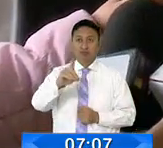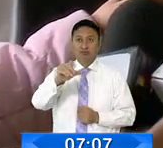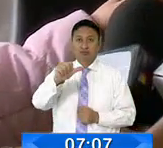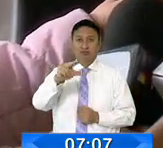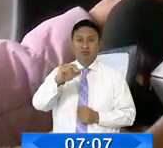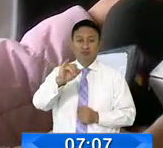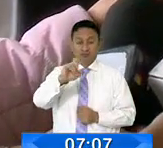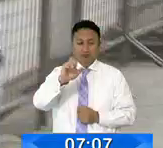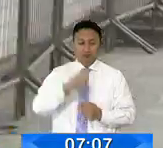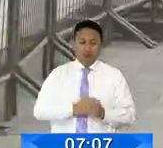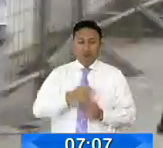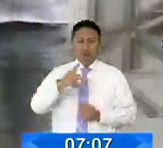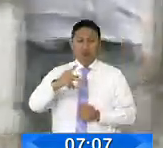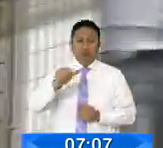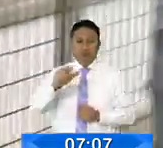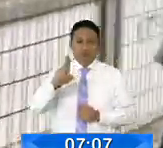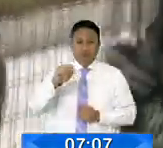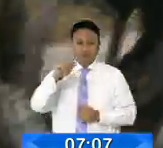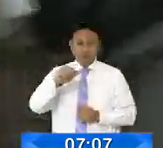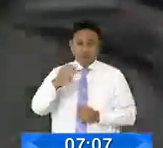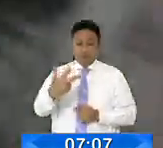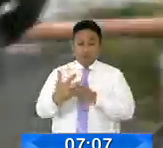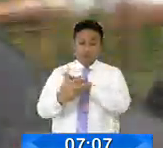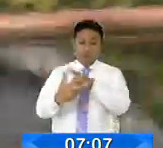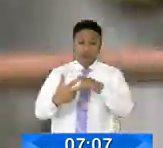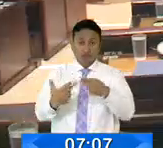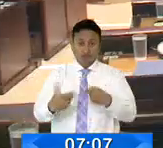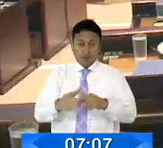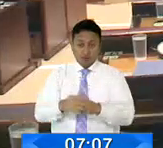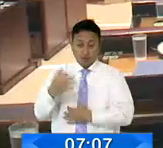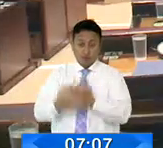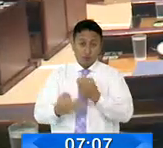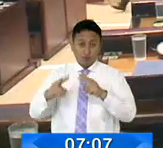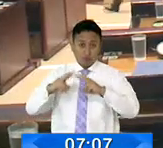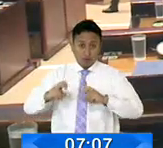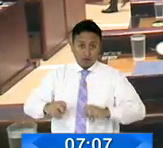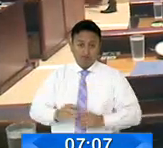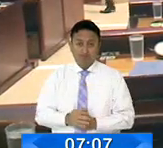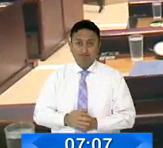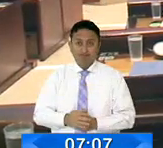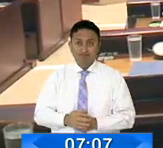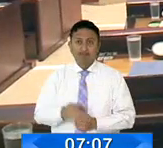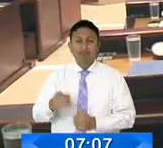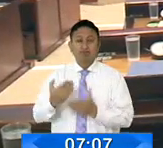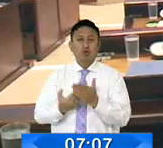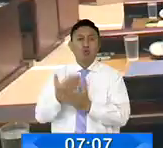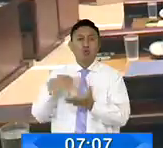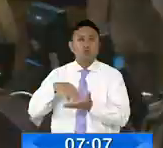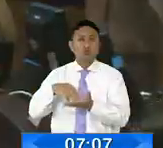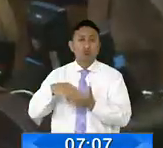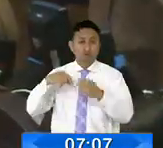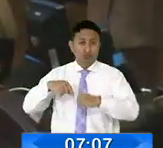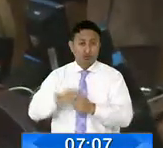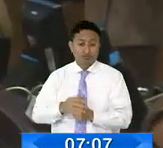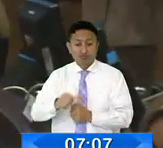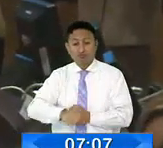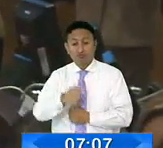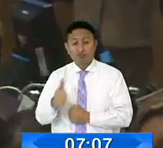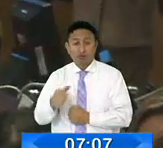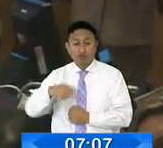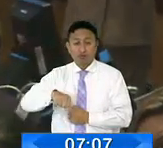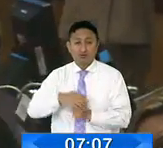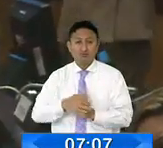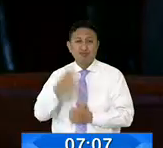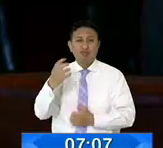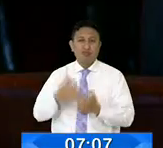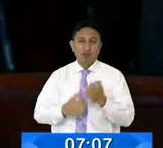tres señalados por la justicia por supuesta corrupción. Sin embargo, entre los nuevos comisionados también existen algunos vinculados a